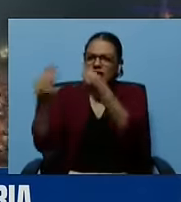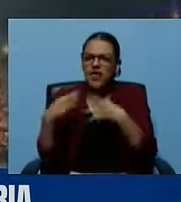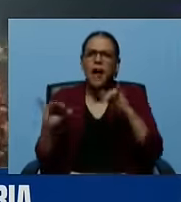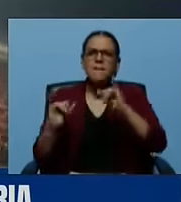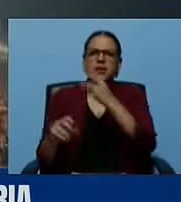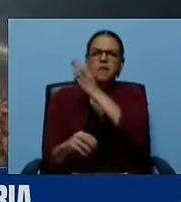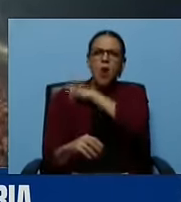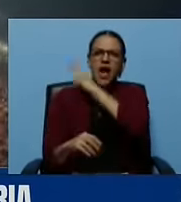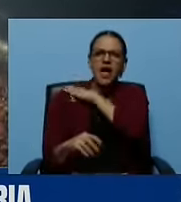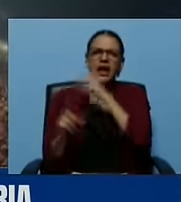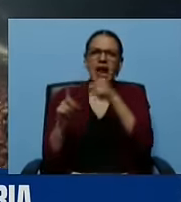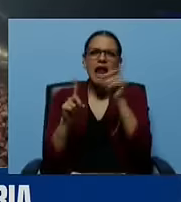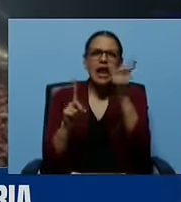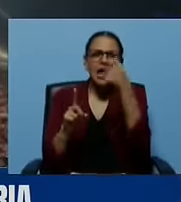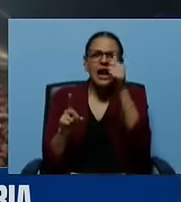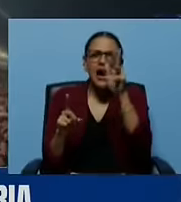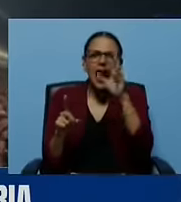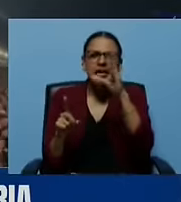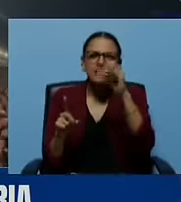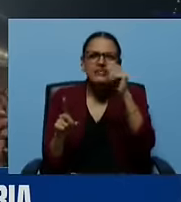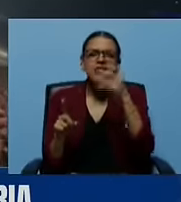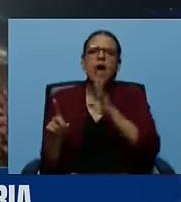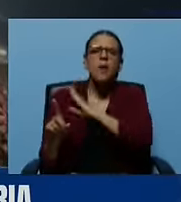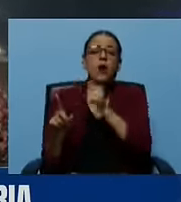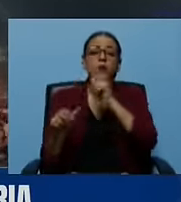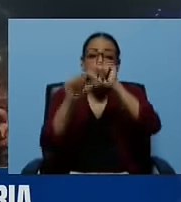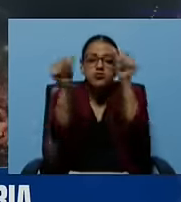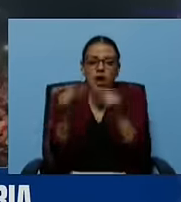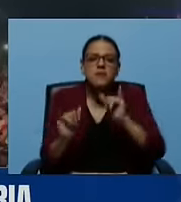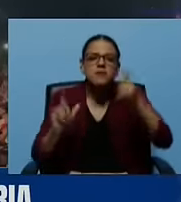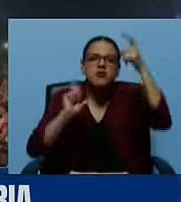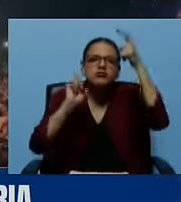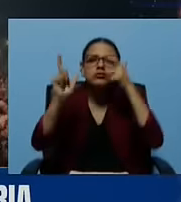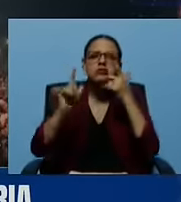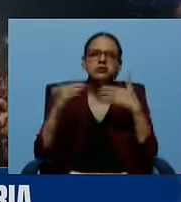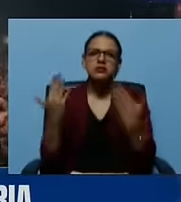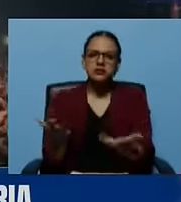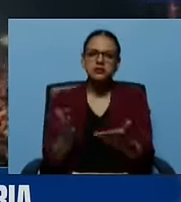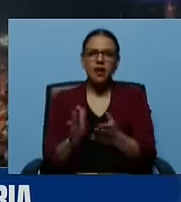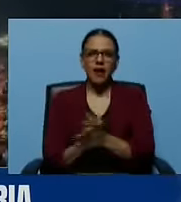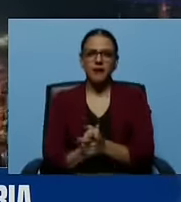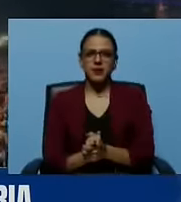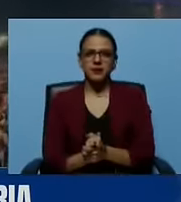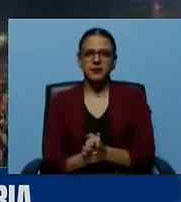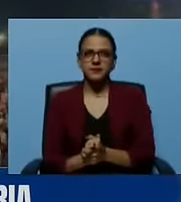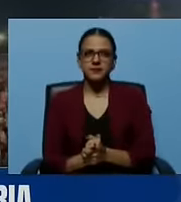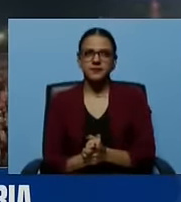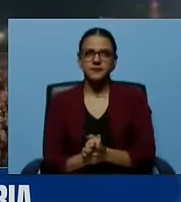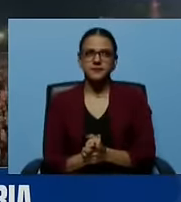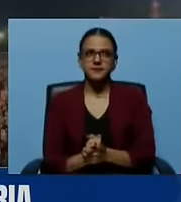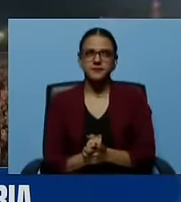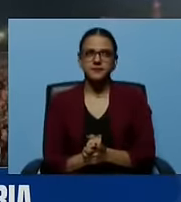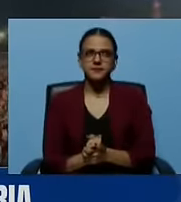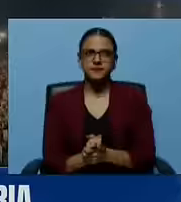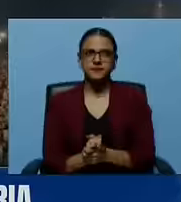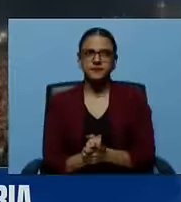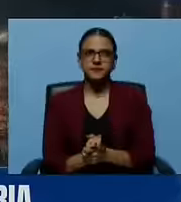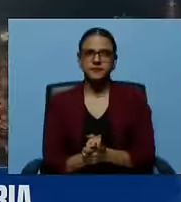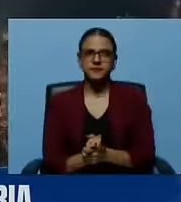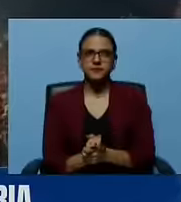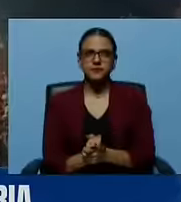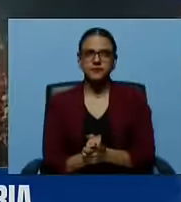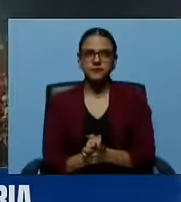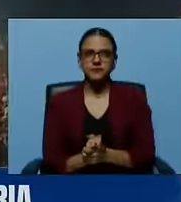García Carneiro, de nuestro amado y querido comandante Hugo Rafael Chávez Fría.